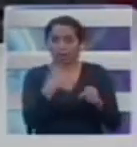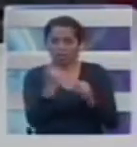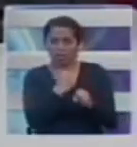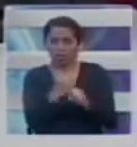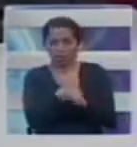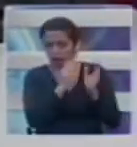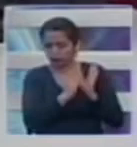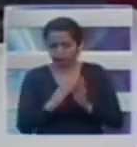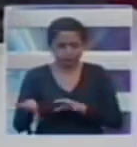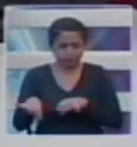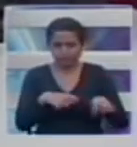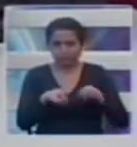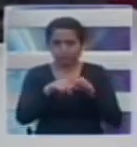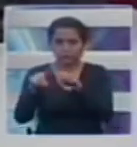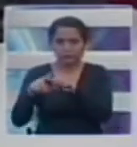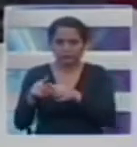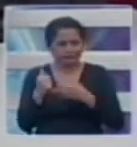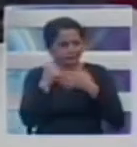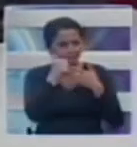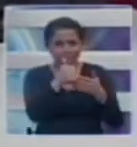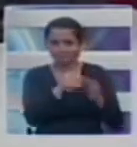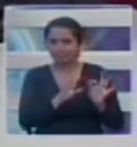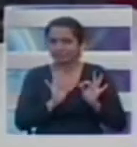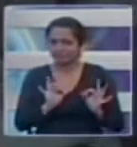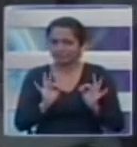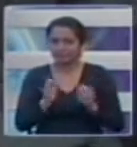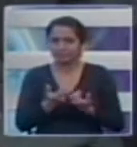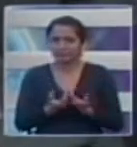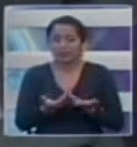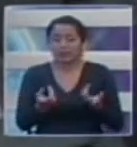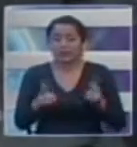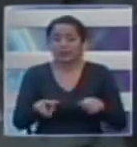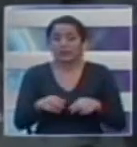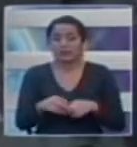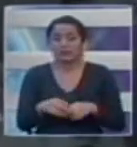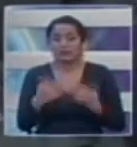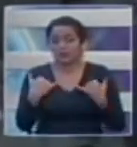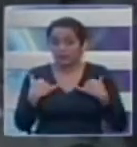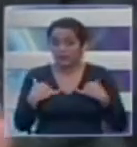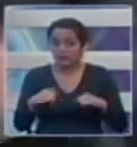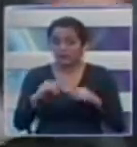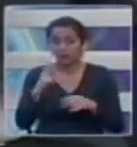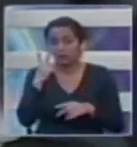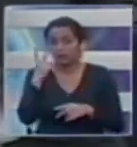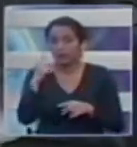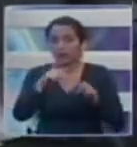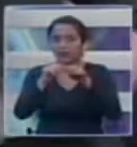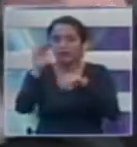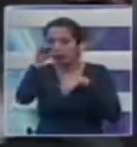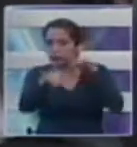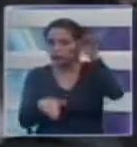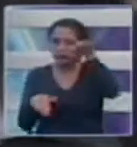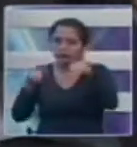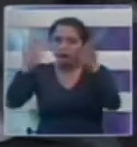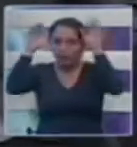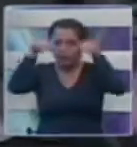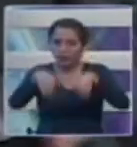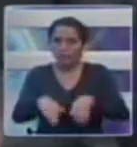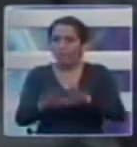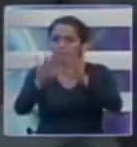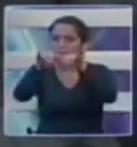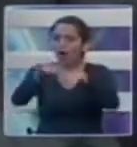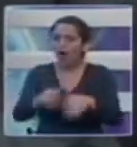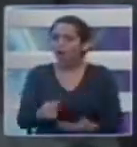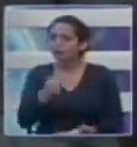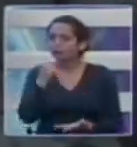turismo, se va a trabajar en la certificación de playas, hablando con las comunas, hablando con los GAT, con